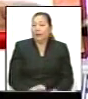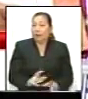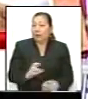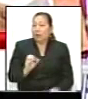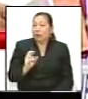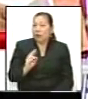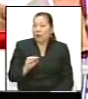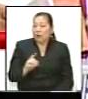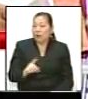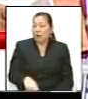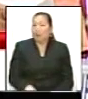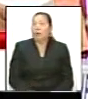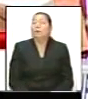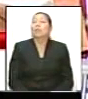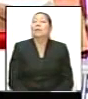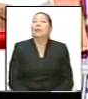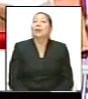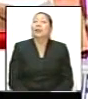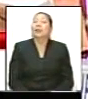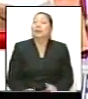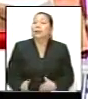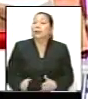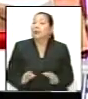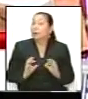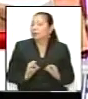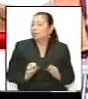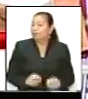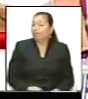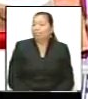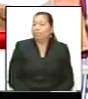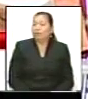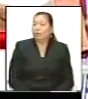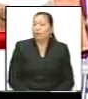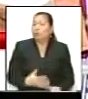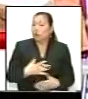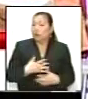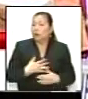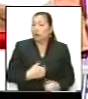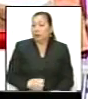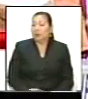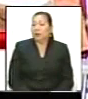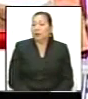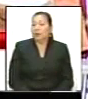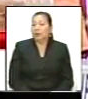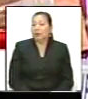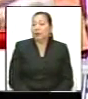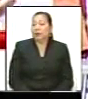Roldán están corriendo peligro su salud.